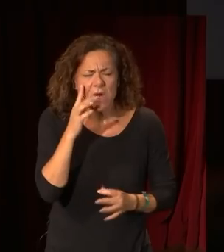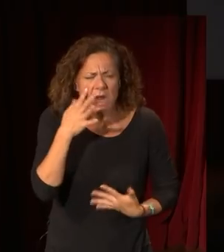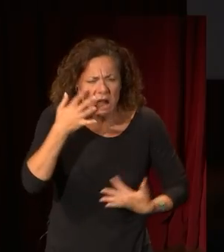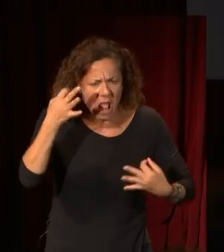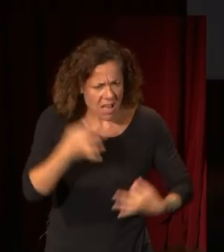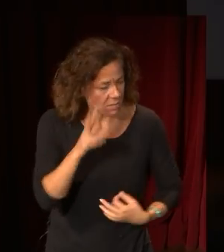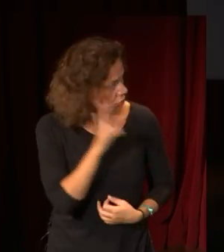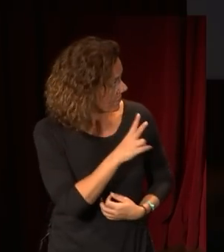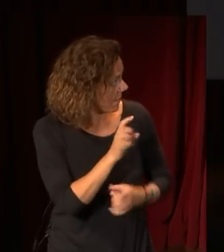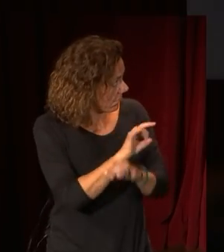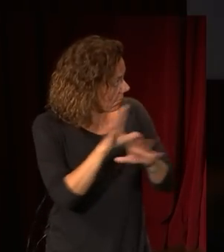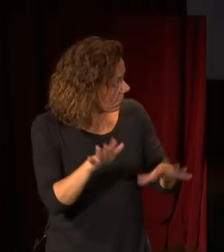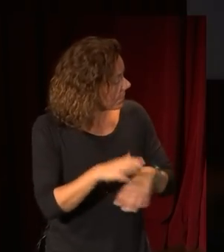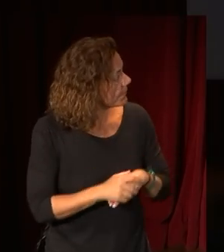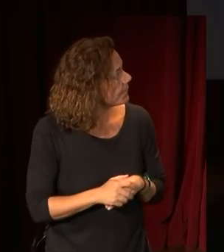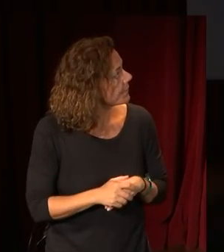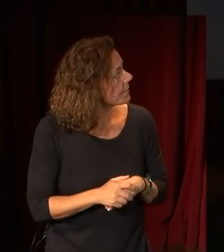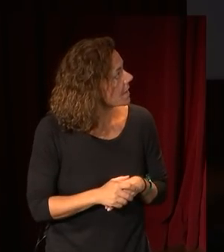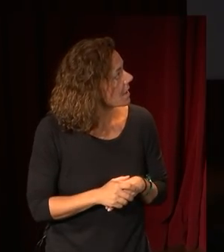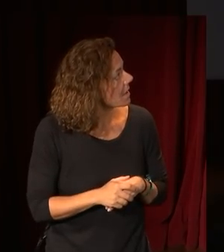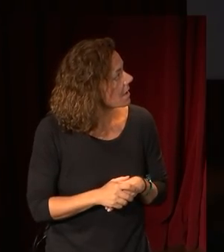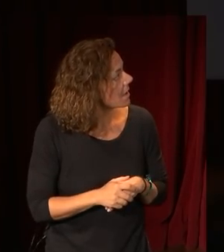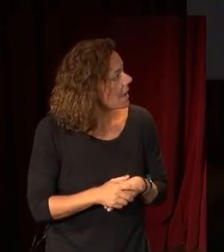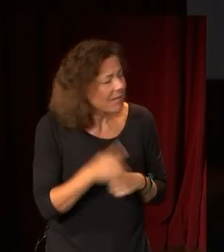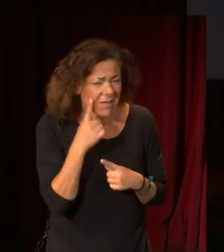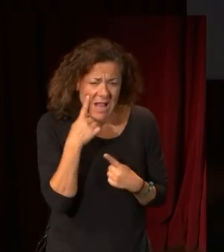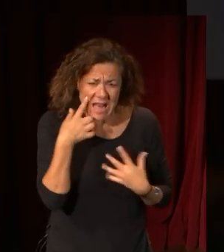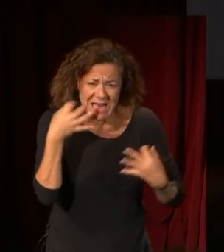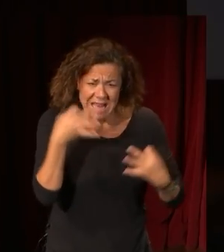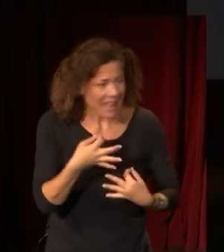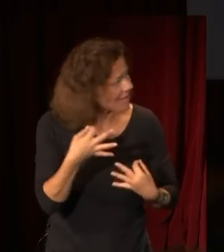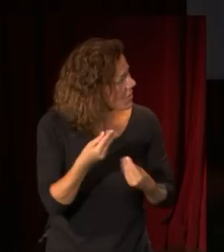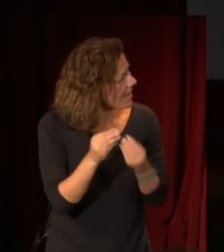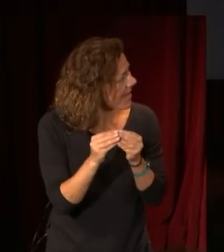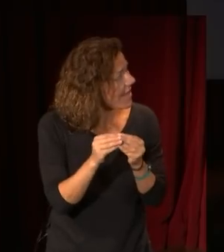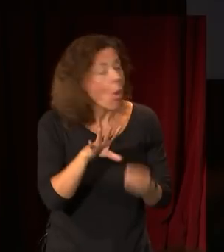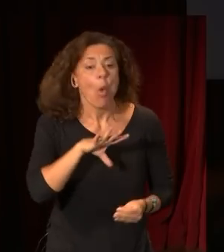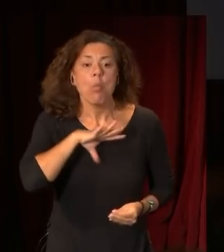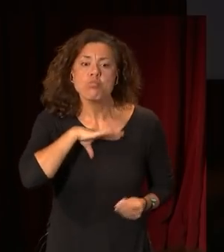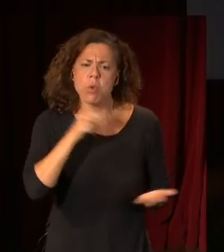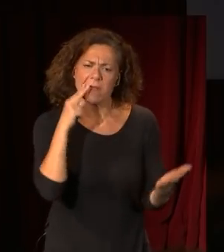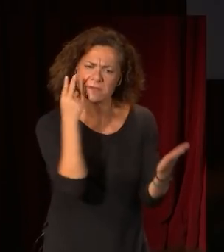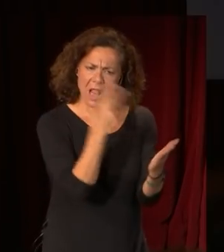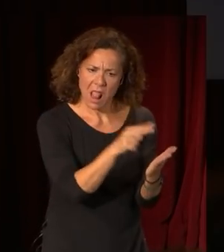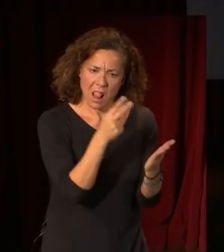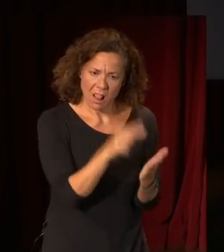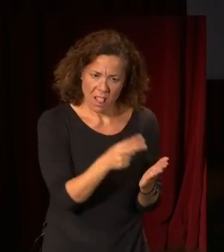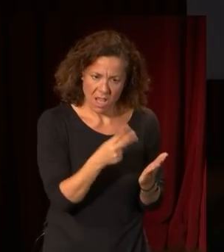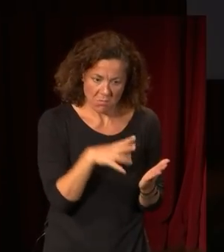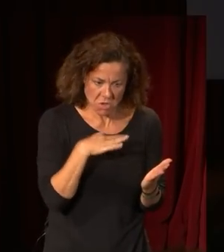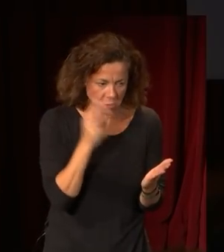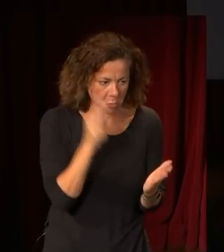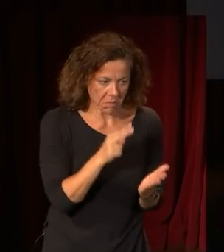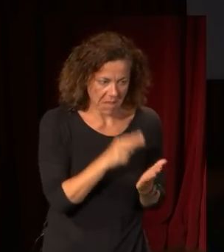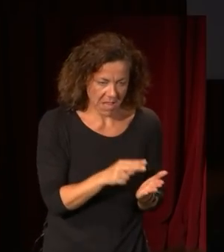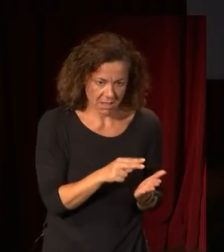cómo pueden ustedes ver realismo que llega al extremo de que podemos leer los textos que aparecen en